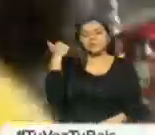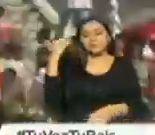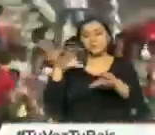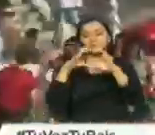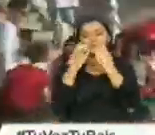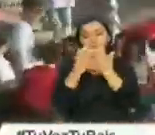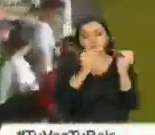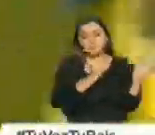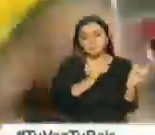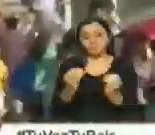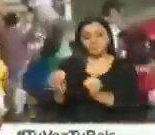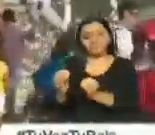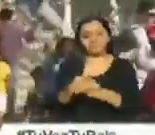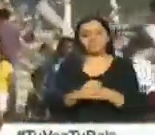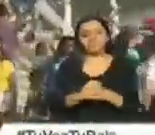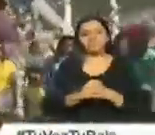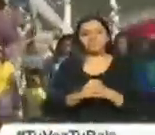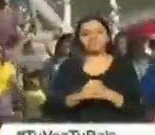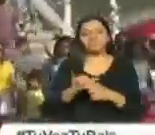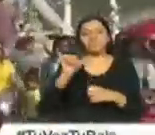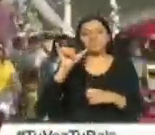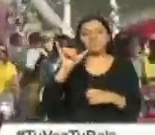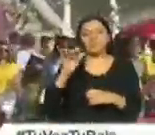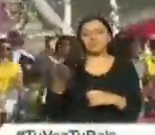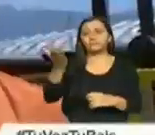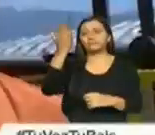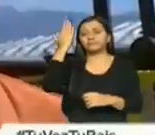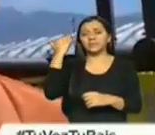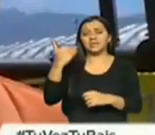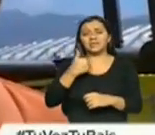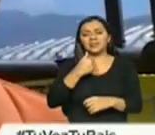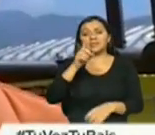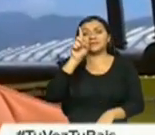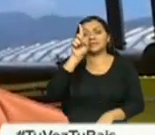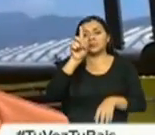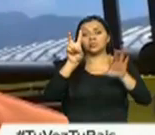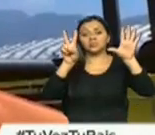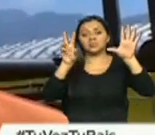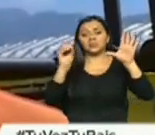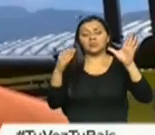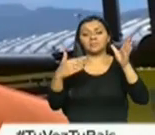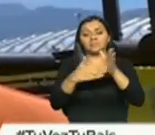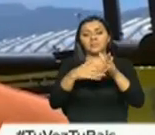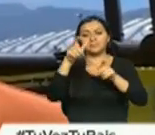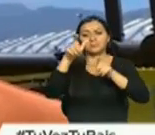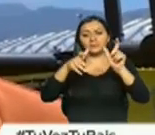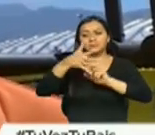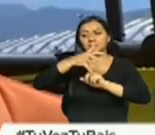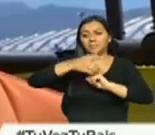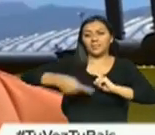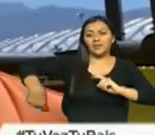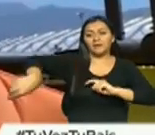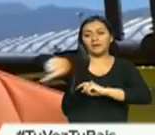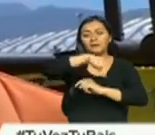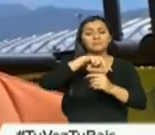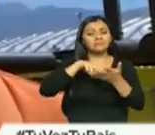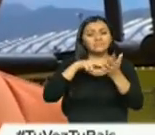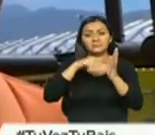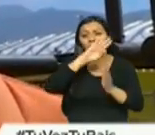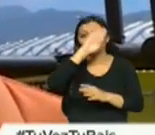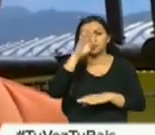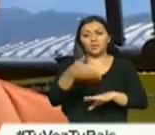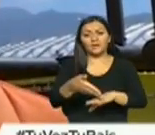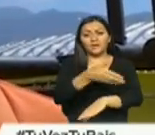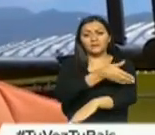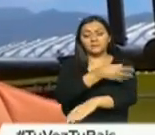organizador. El sábado tuvimos un récord de 170.000 personas aquí en el Parque Olímpico. Eso es más que en cualquier otro momento